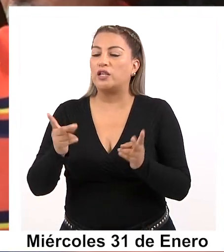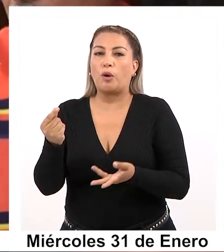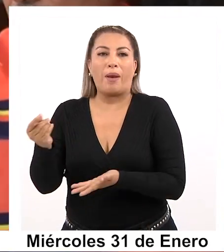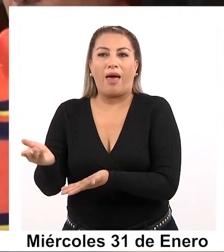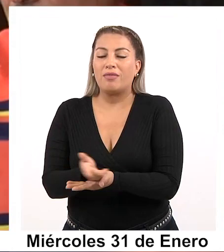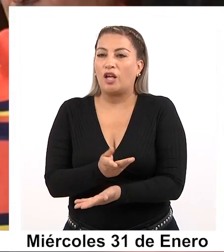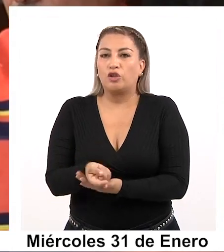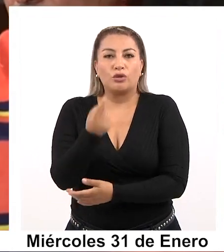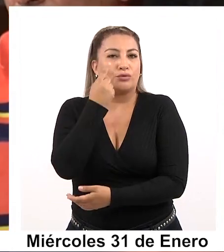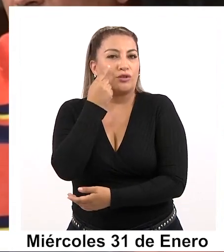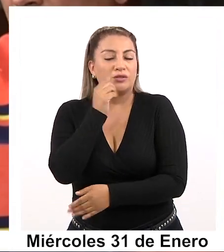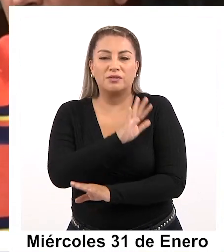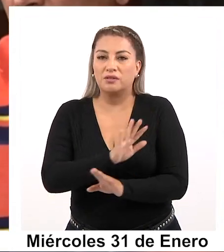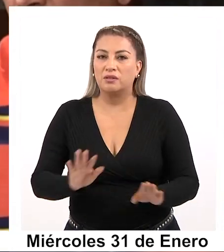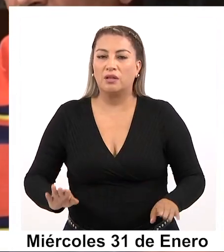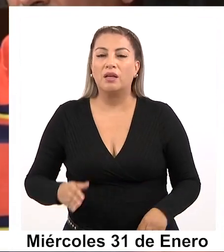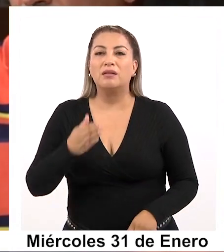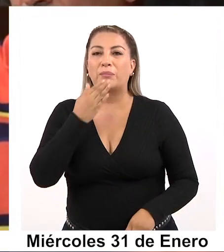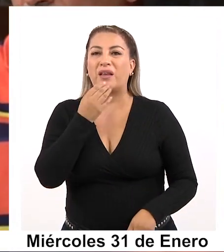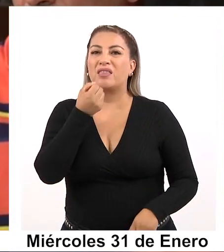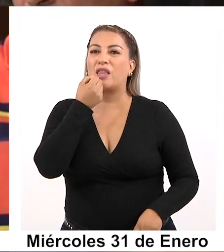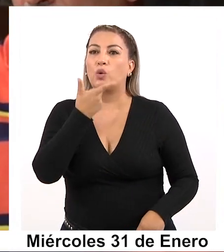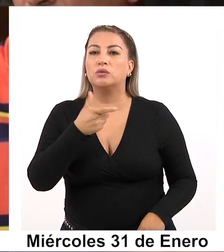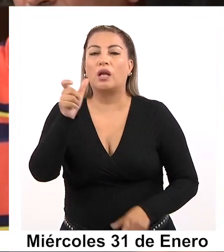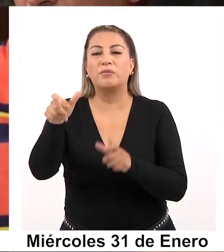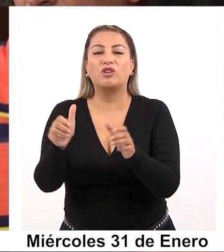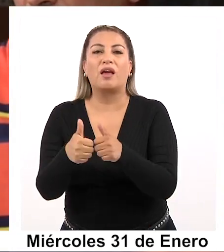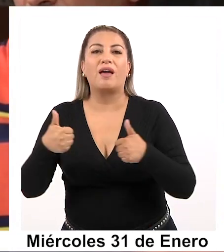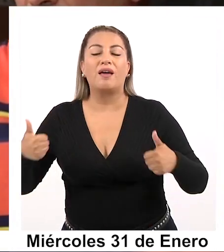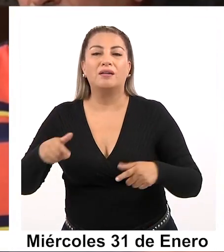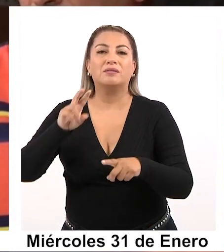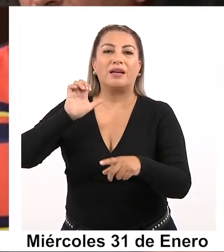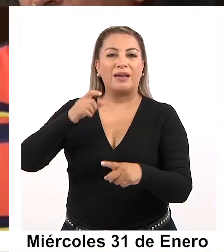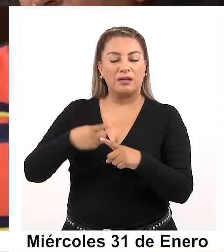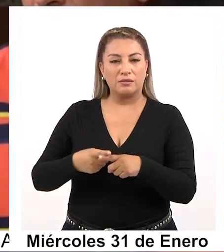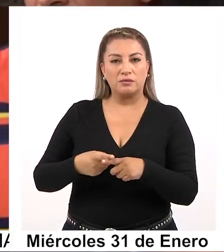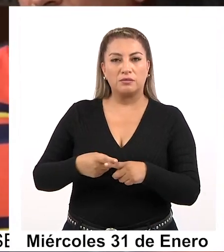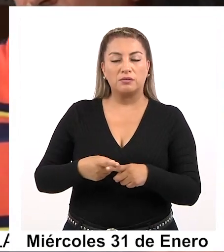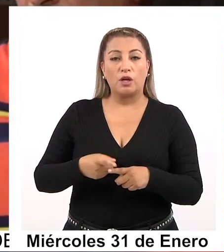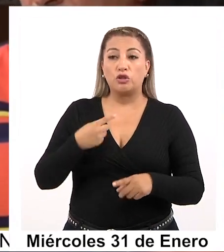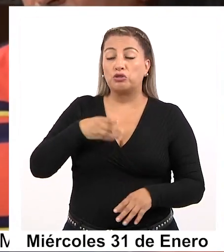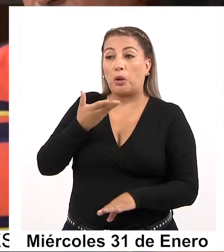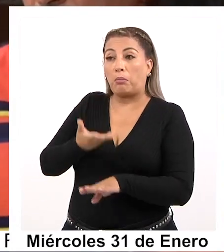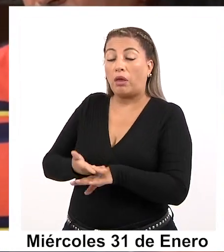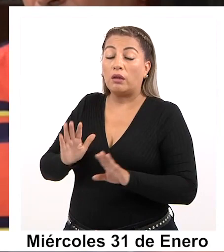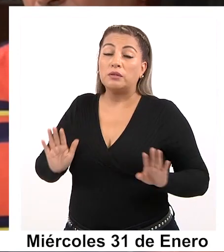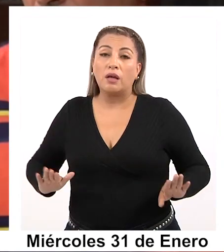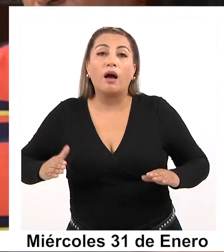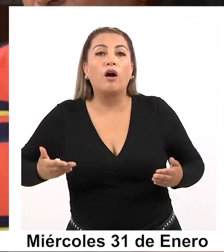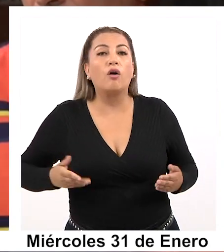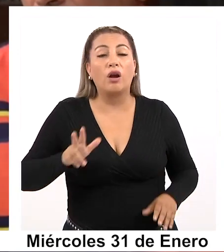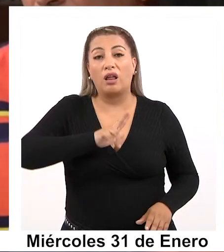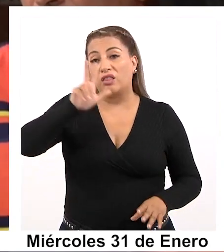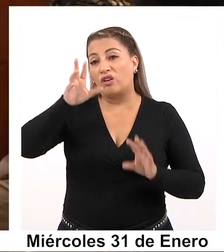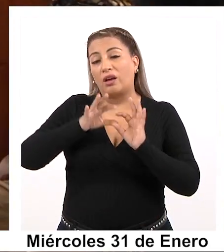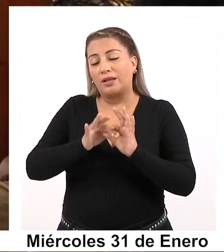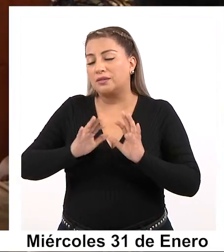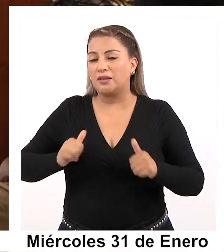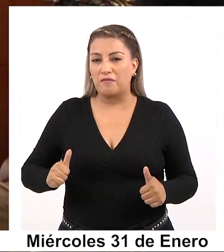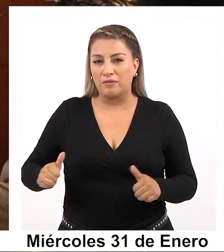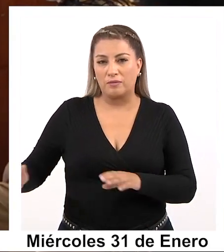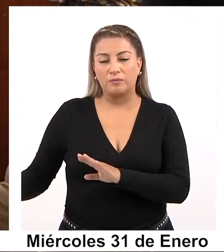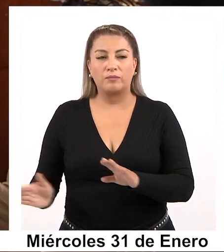nada. Fuimos demandados por ellos mismos, porque nosotros tratamos de poner un poquito más de orden, pero ahora, gracias a Dios, se están dando las cosas.